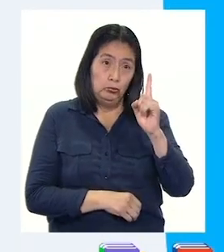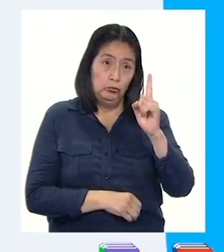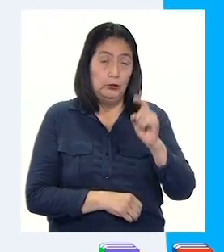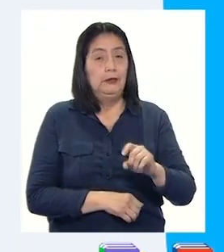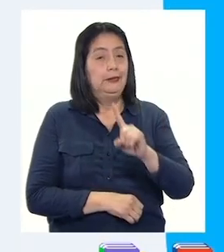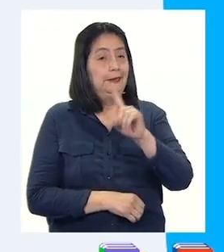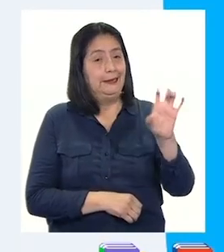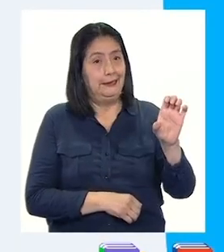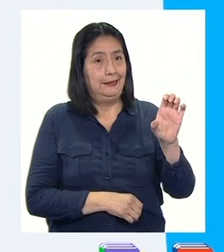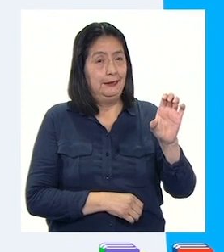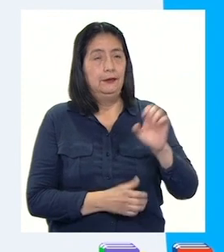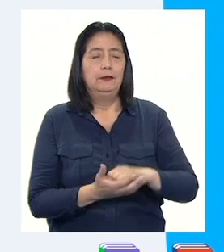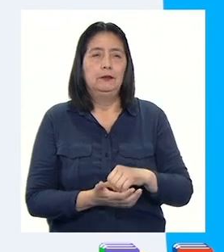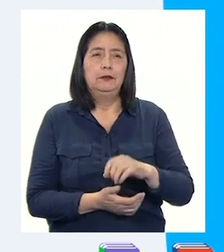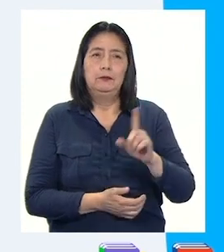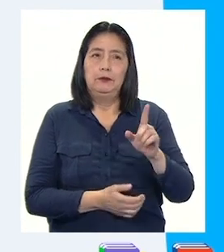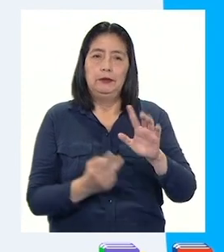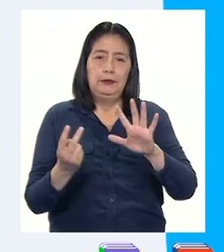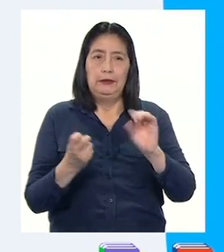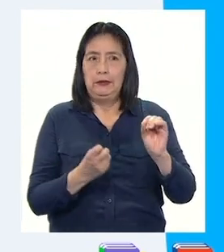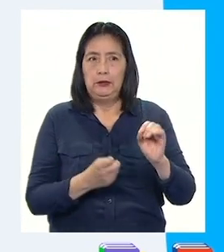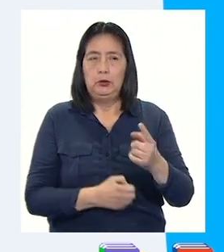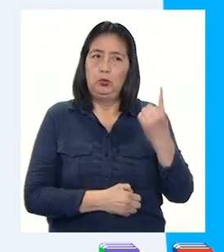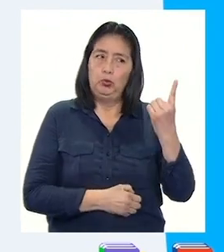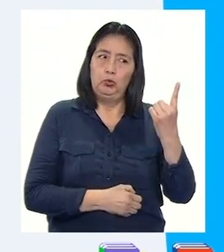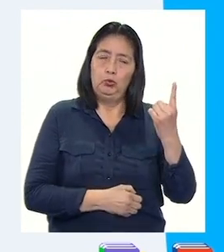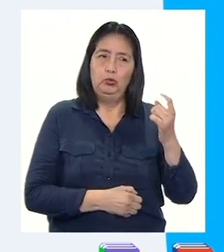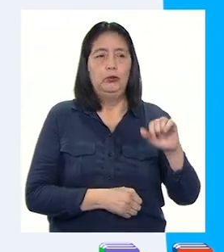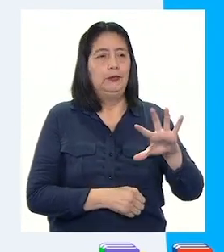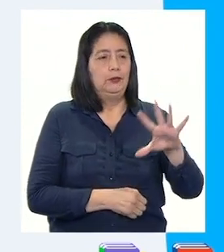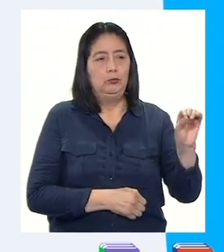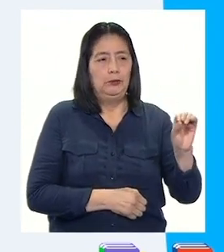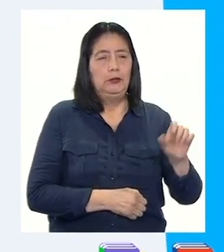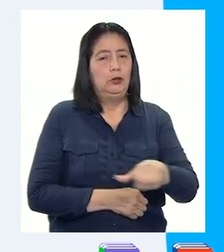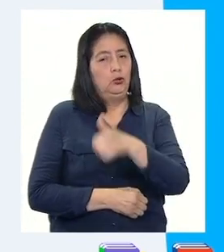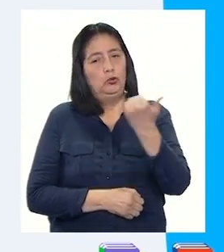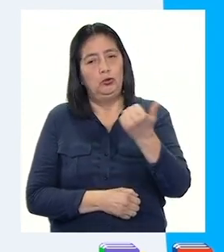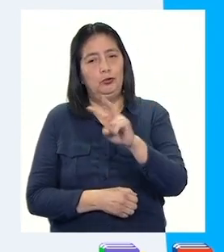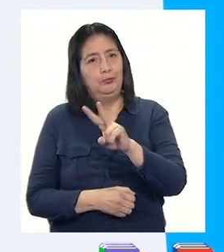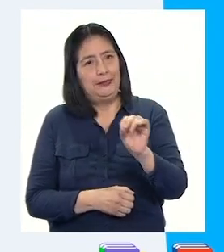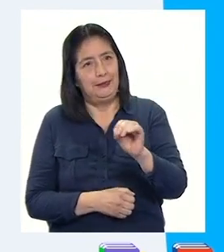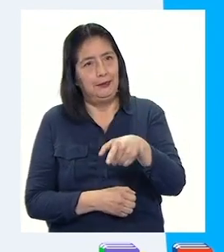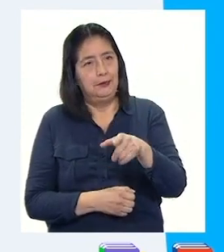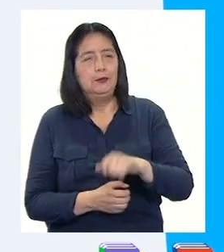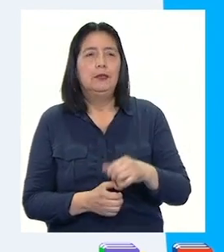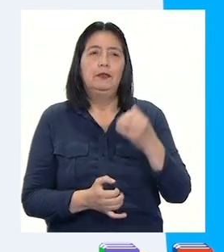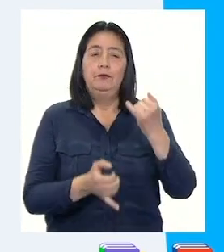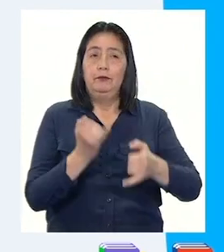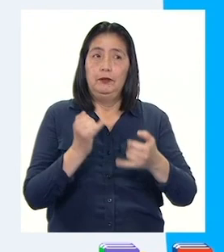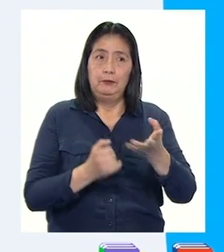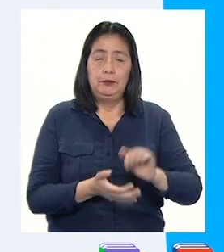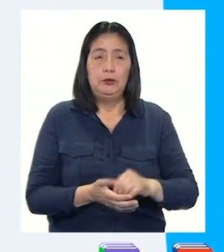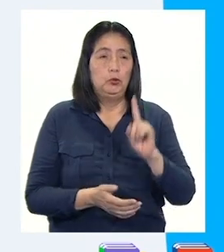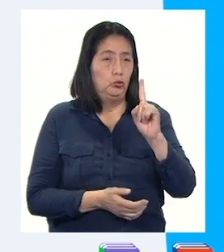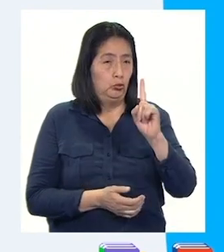en el 100. Para el 70 necesitamos una piedrita en 50 y otra en el 20. Y finalmente, una piedrita en el